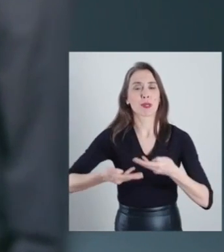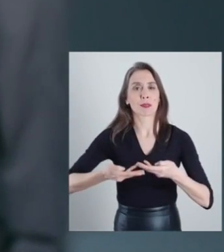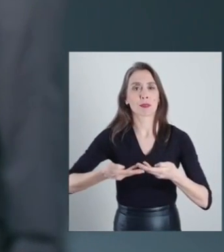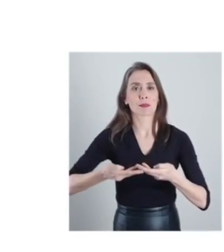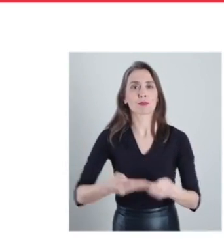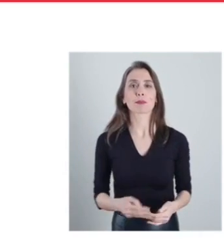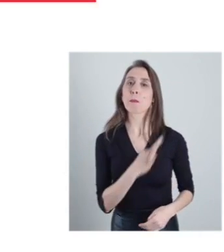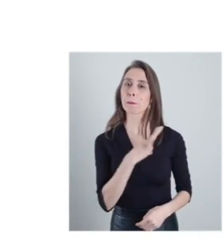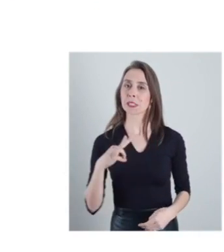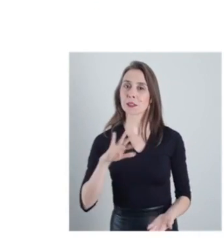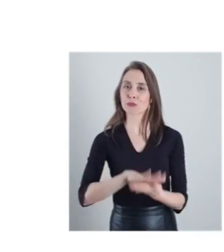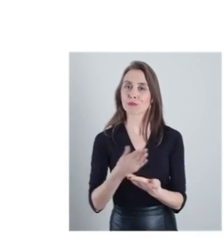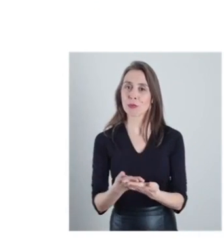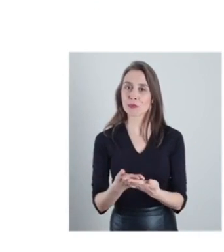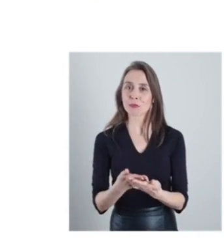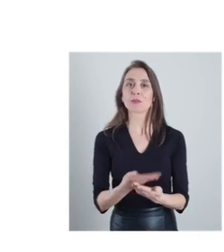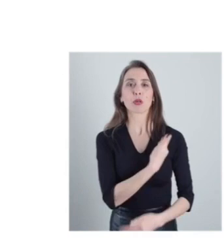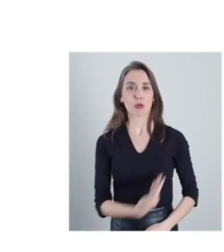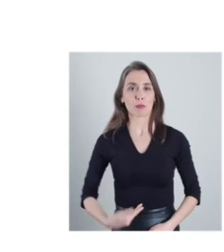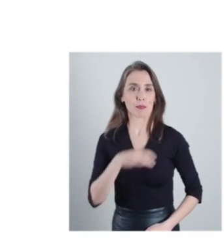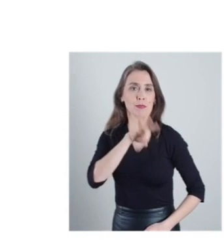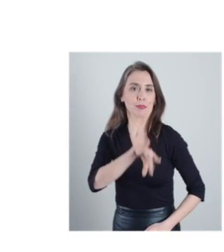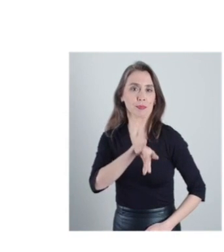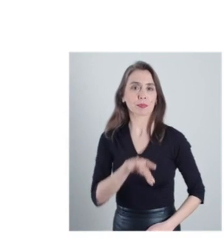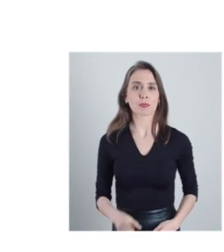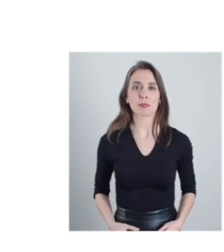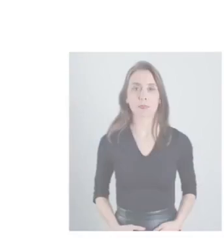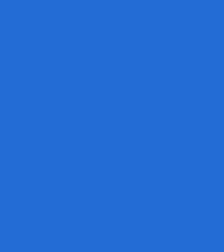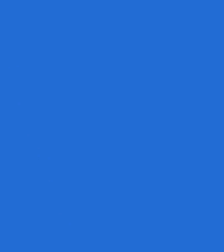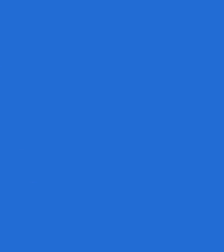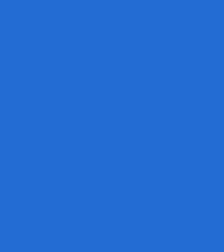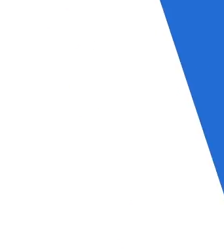compártelo. Ministerio de Salud, Gobierno de Chile.